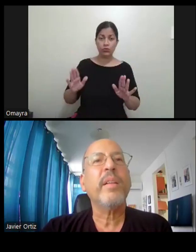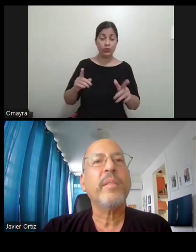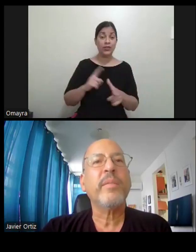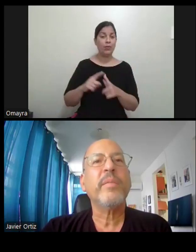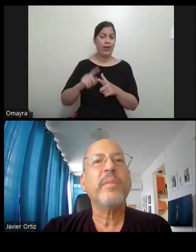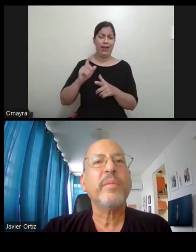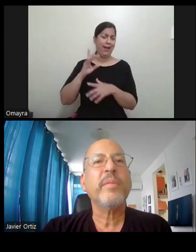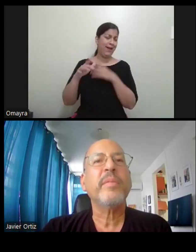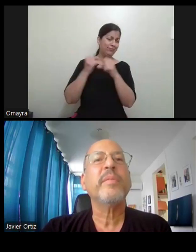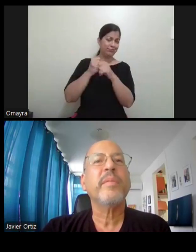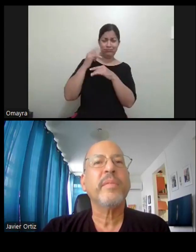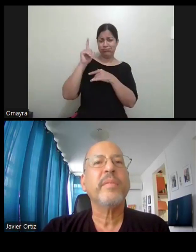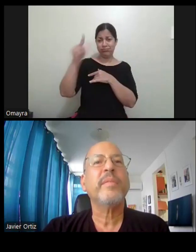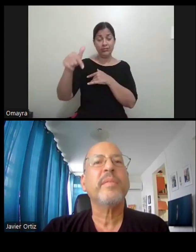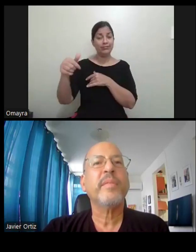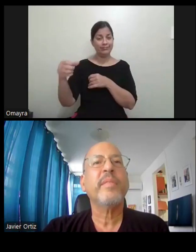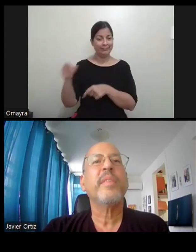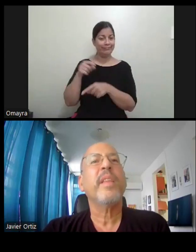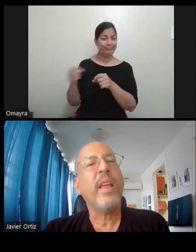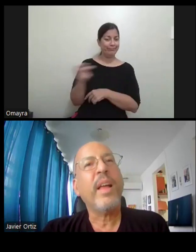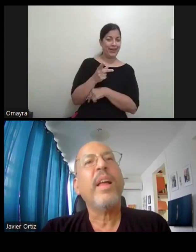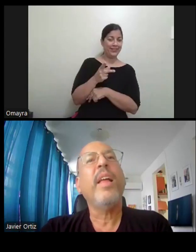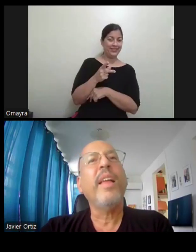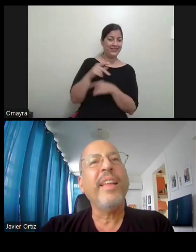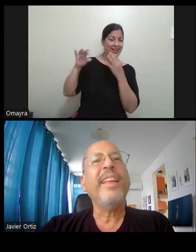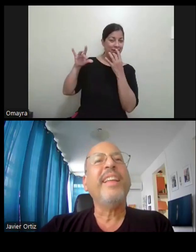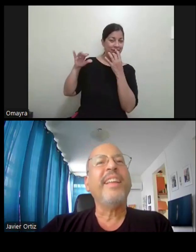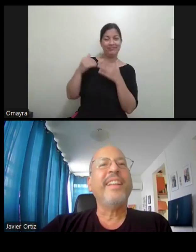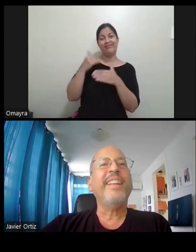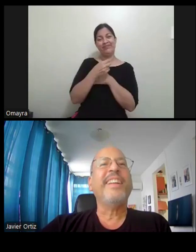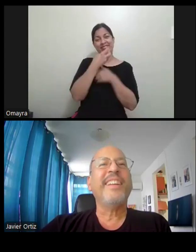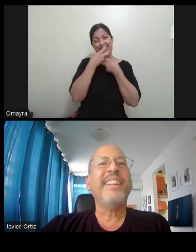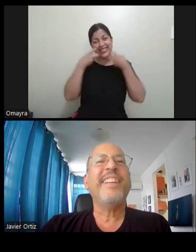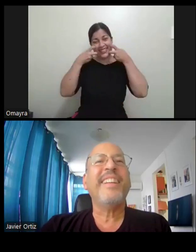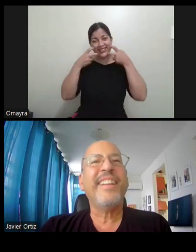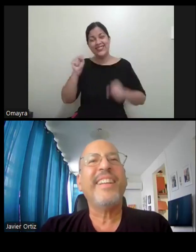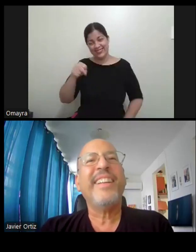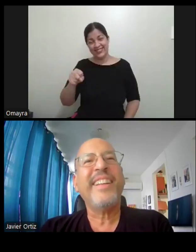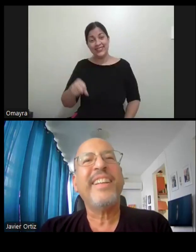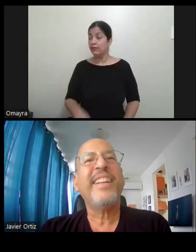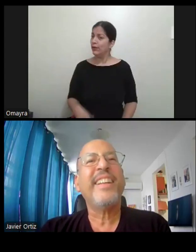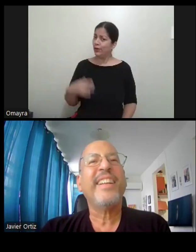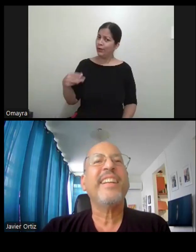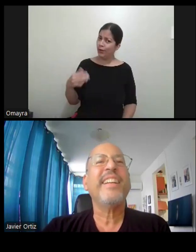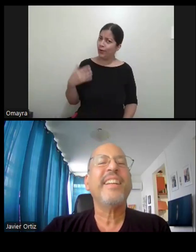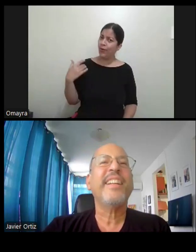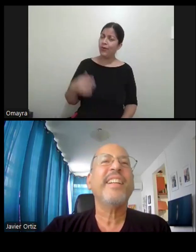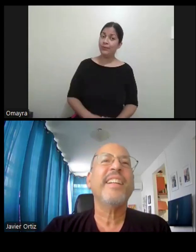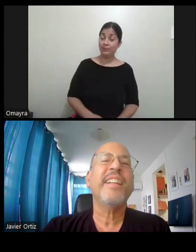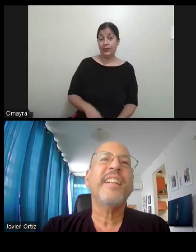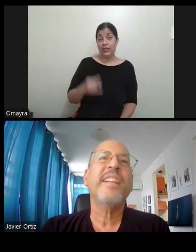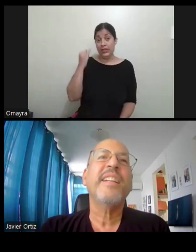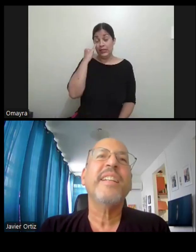años después, volví a la flauta. Después de los ganchos. Después de los ganchos volví a la flauta. Oye, qué cosa, claro, porque claro, si uno está